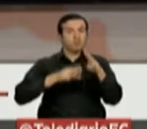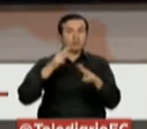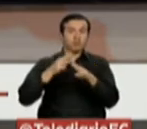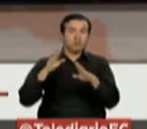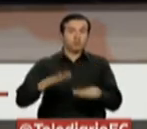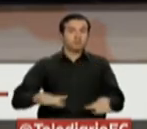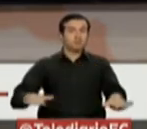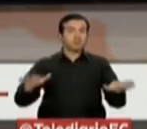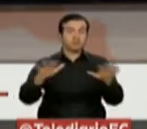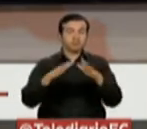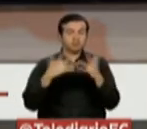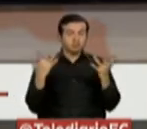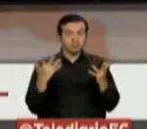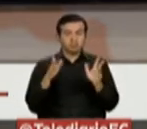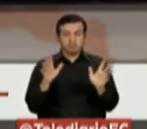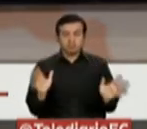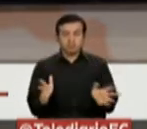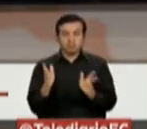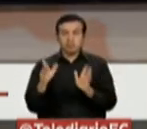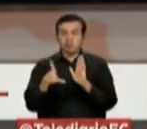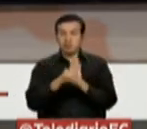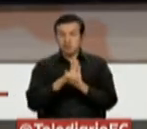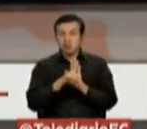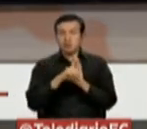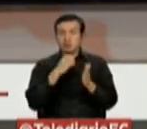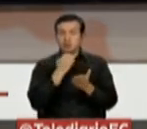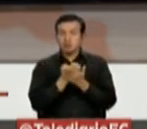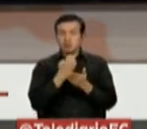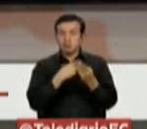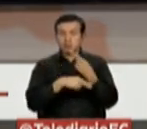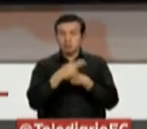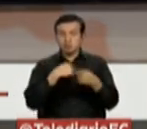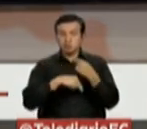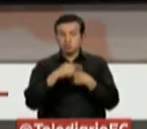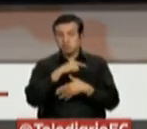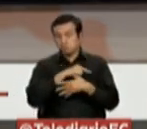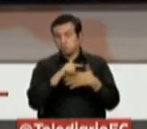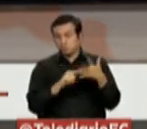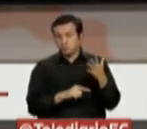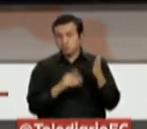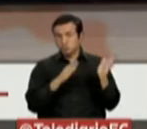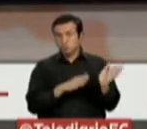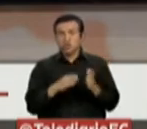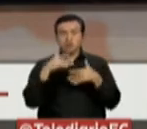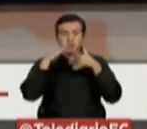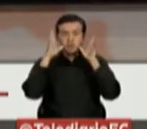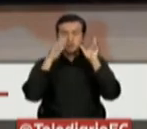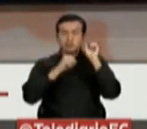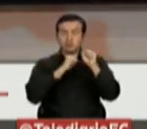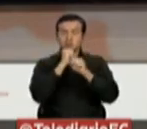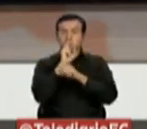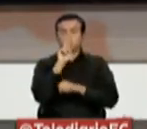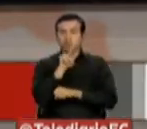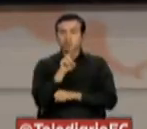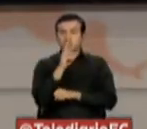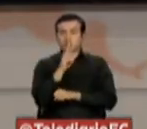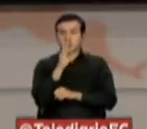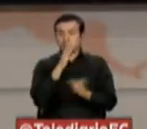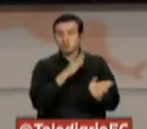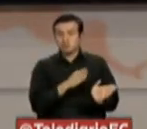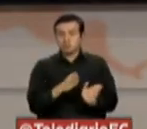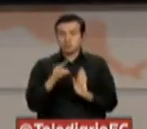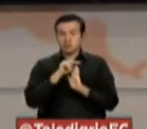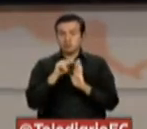La promulgación del Código Orgánico de la Economía Social de los Conocimientos en diciembre del año 2016